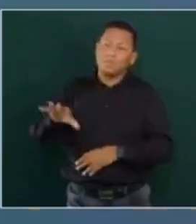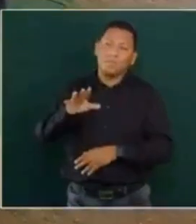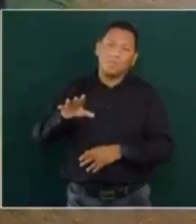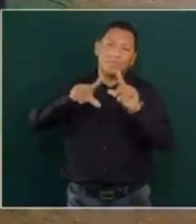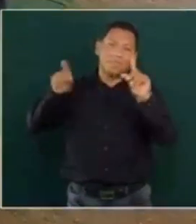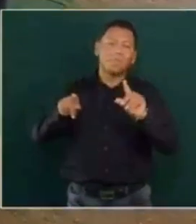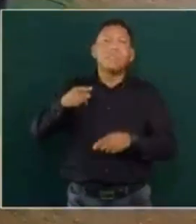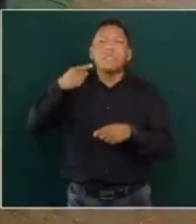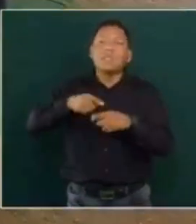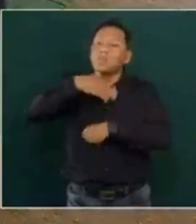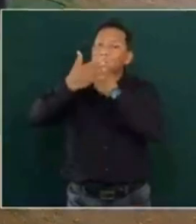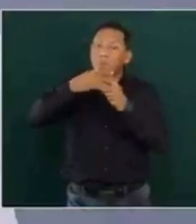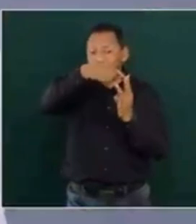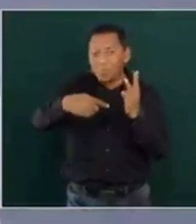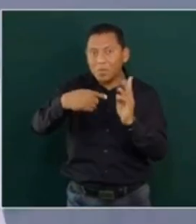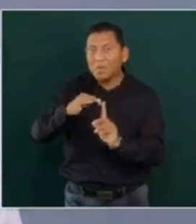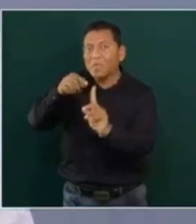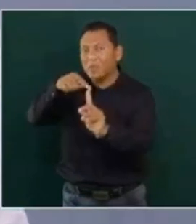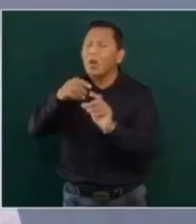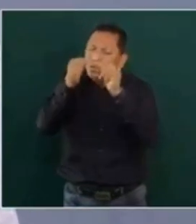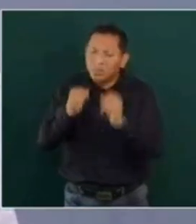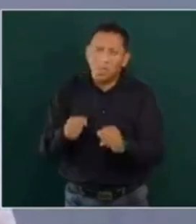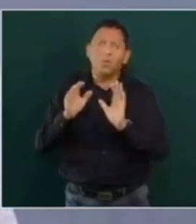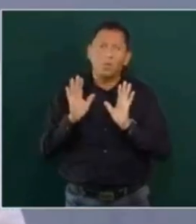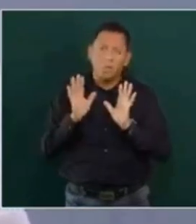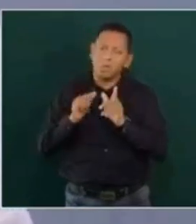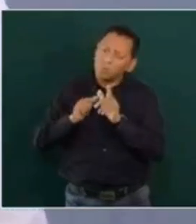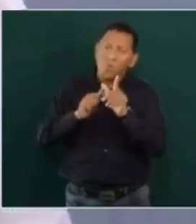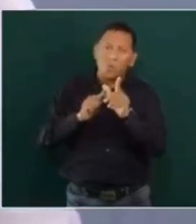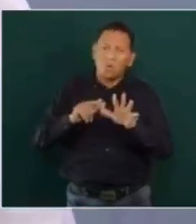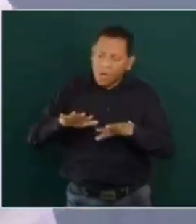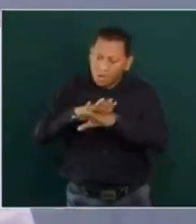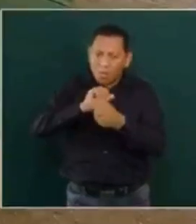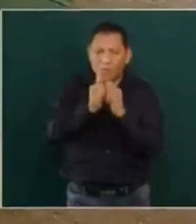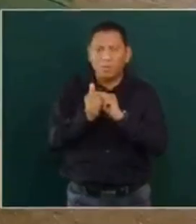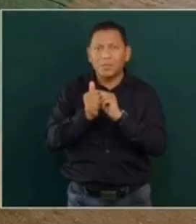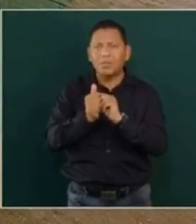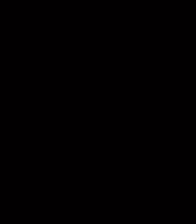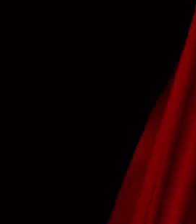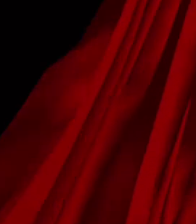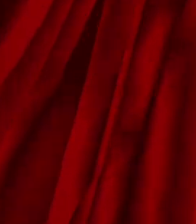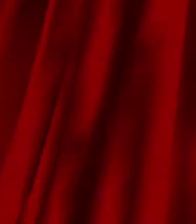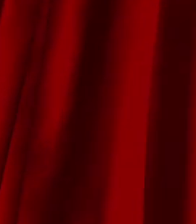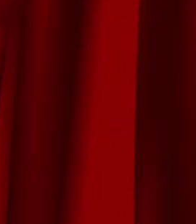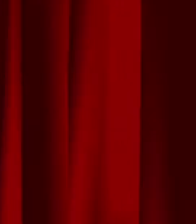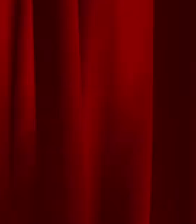preocupemos, porque el que quede es garantía de continuidad con cambio. Adiós, adiós.